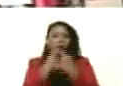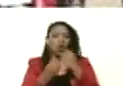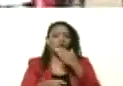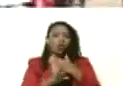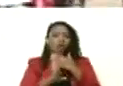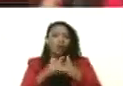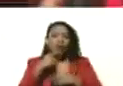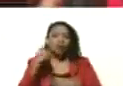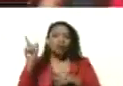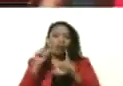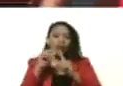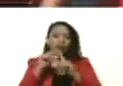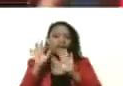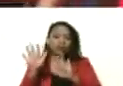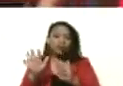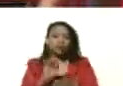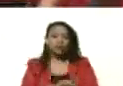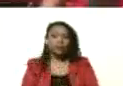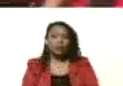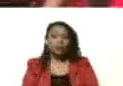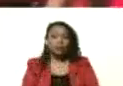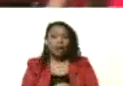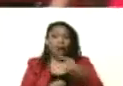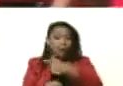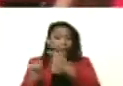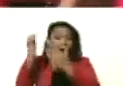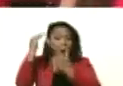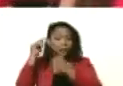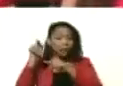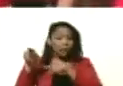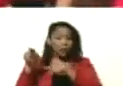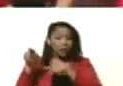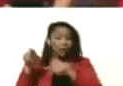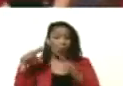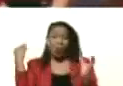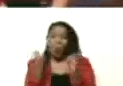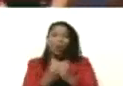eso. Si esa es la esperanza de ellos, se jodieron.